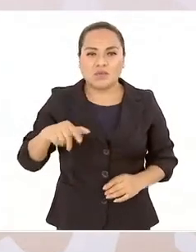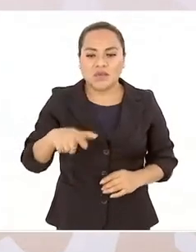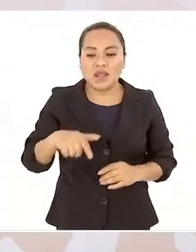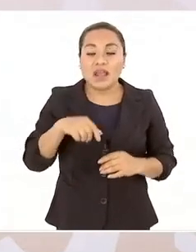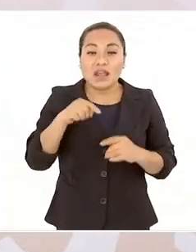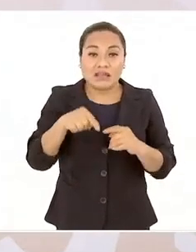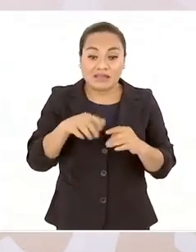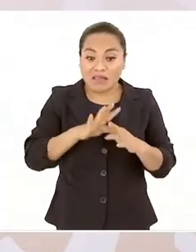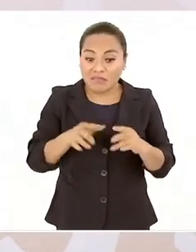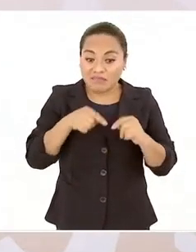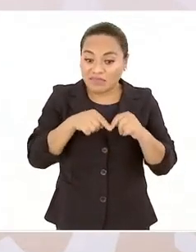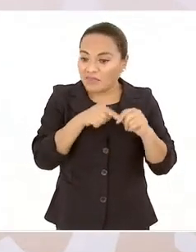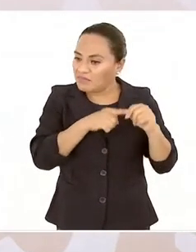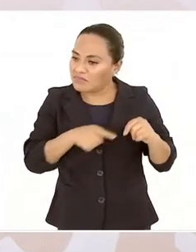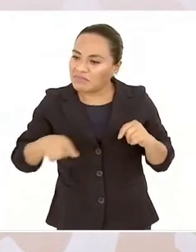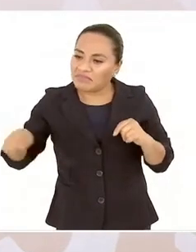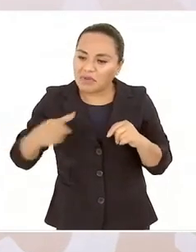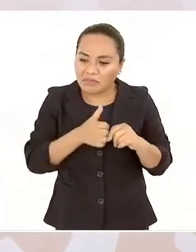aquí,